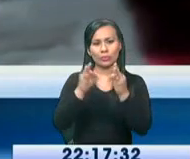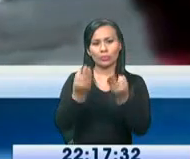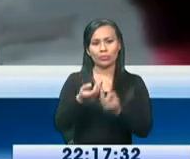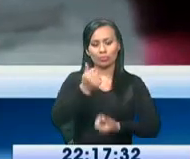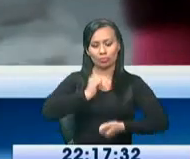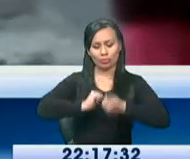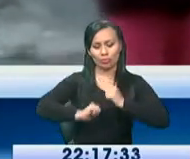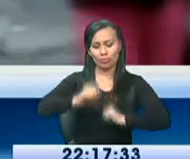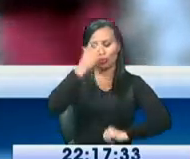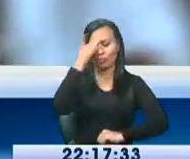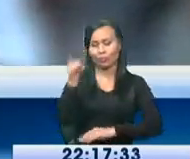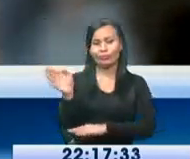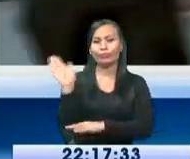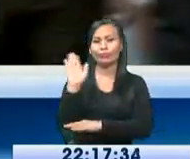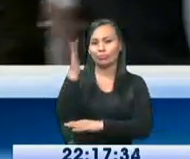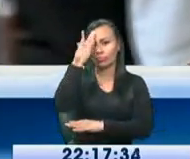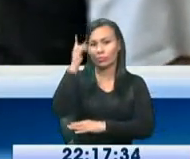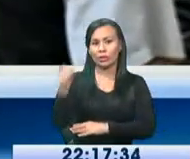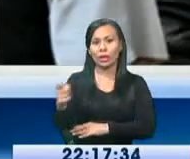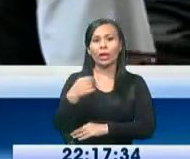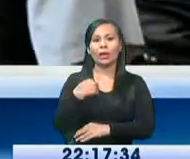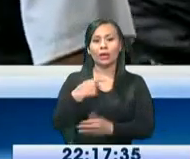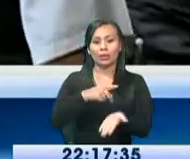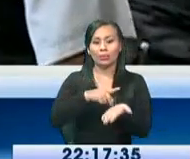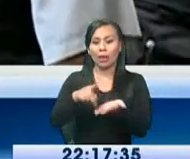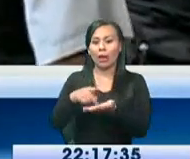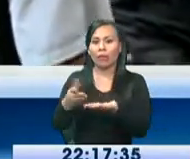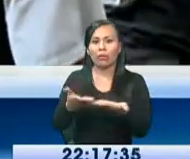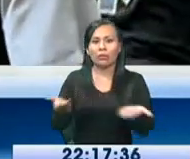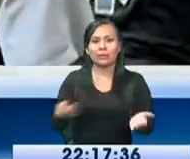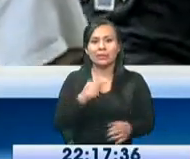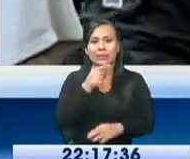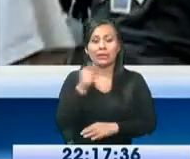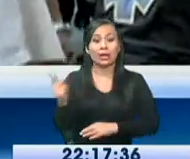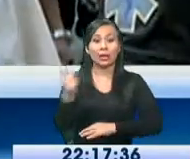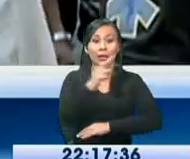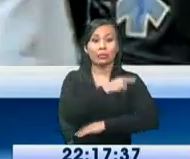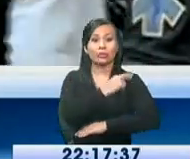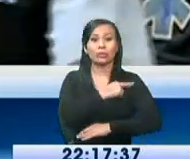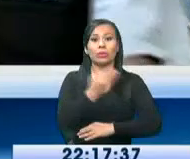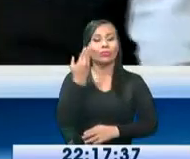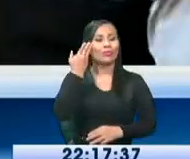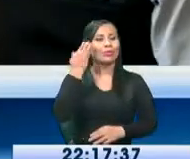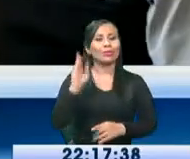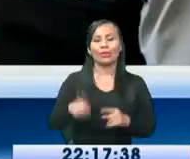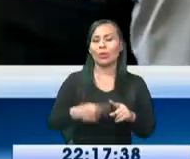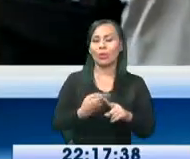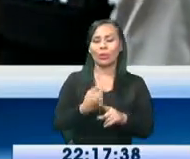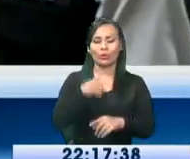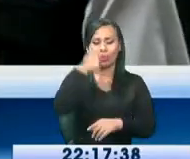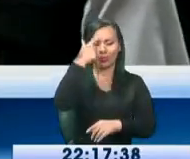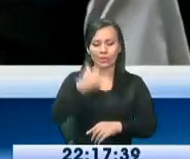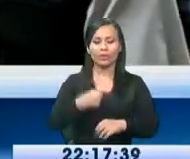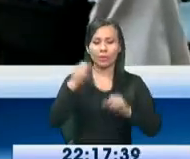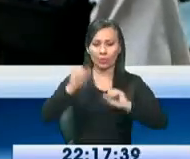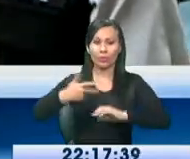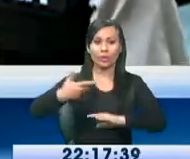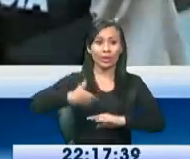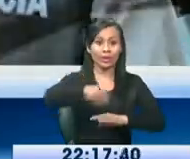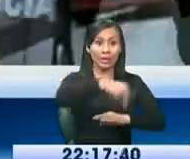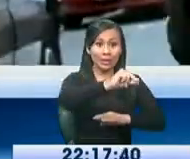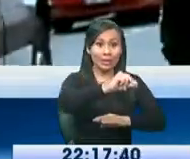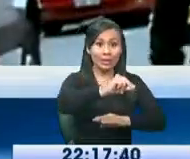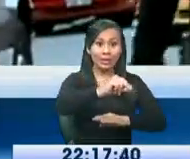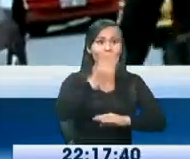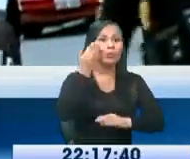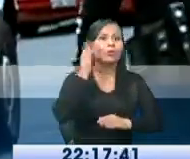partida, más cuando era cabeza de hogar, un hecho que refleja que nadie tiene la garantía de regresar sano y salvo a casa y que la muerte lo puede estar esperando